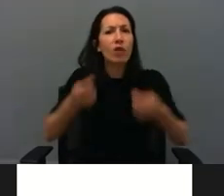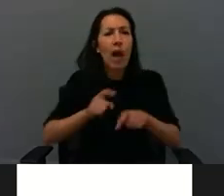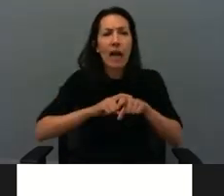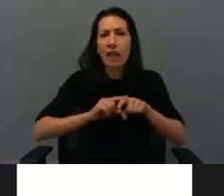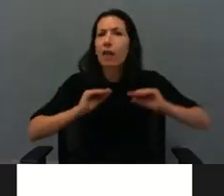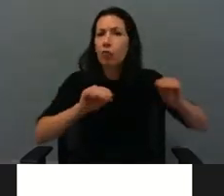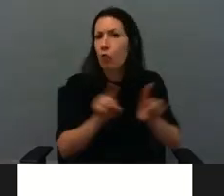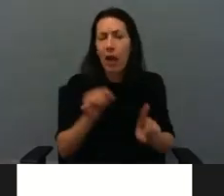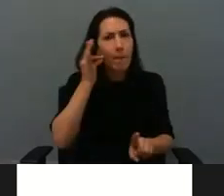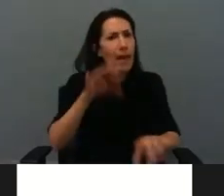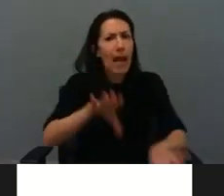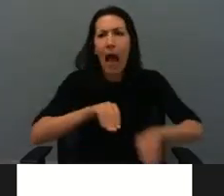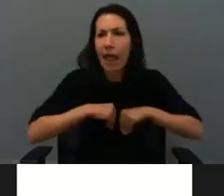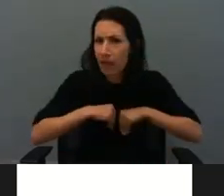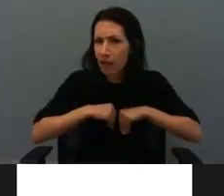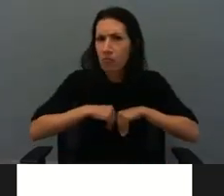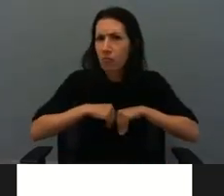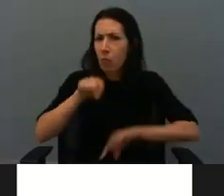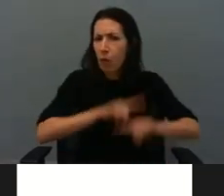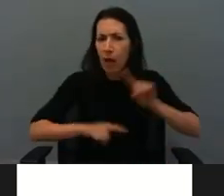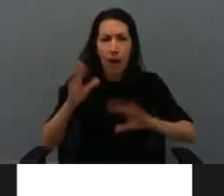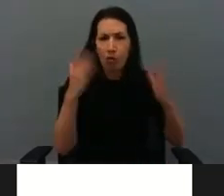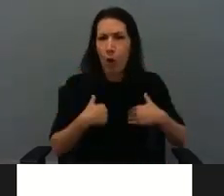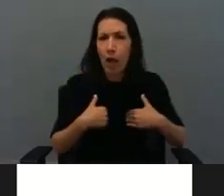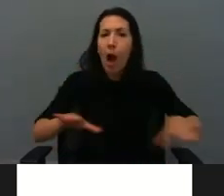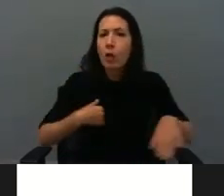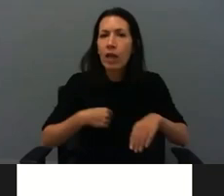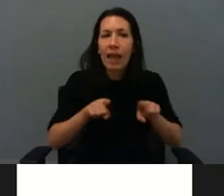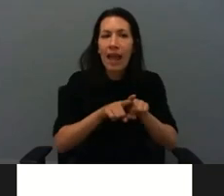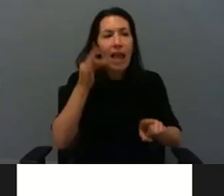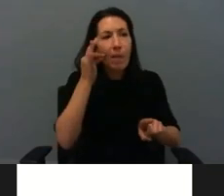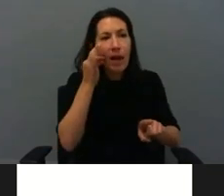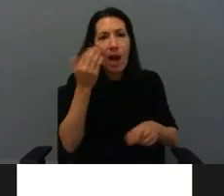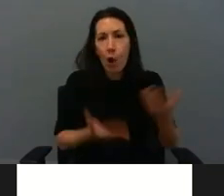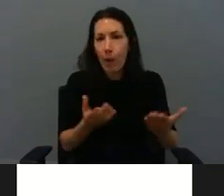hermana, con el hecho de que su hermana es diferente a nosotros.